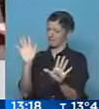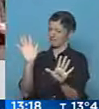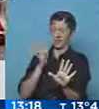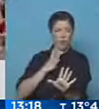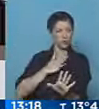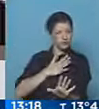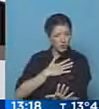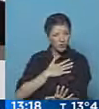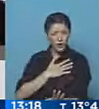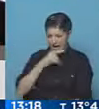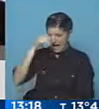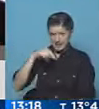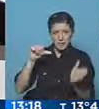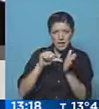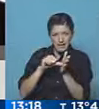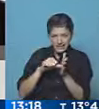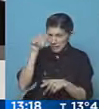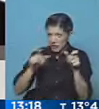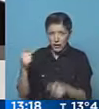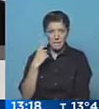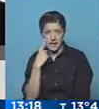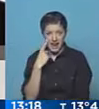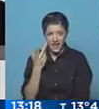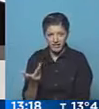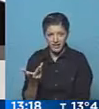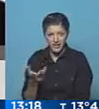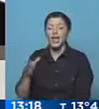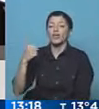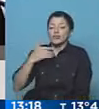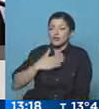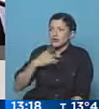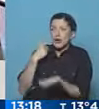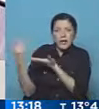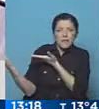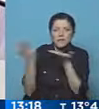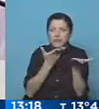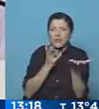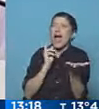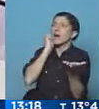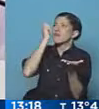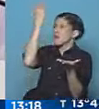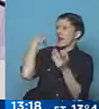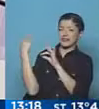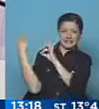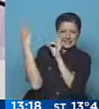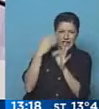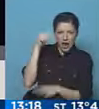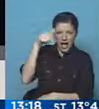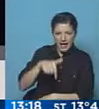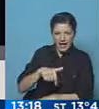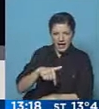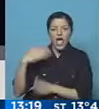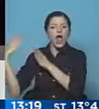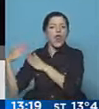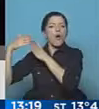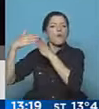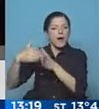país de inmigrantes, país que hemos recibido nuestros abuelos, bajaron todo de los